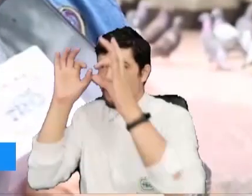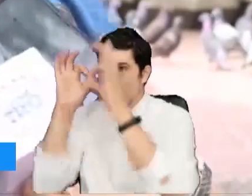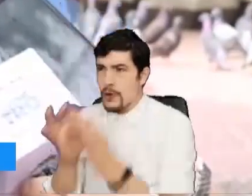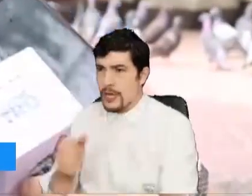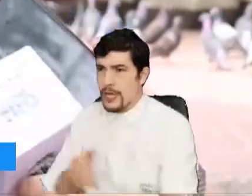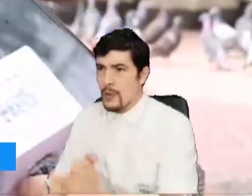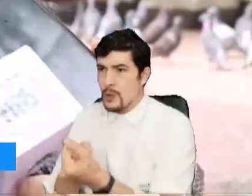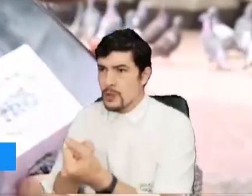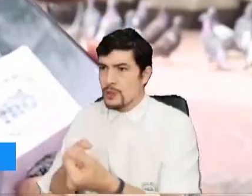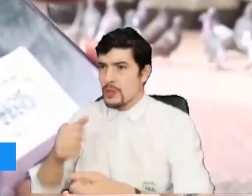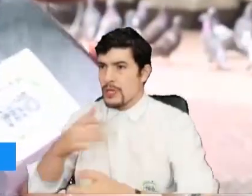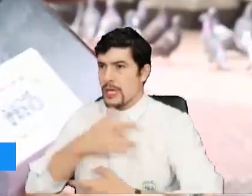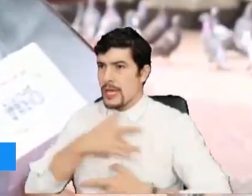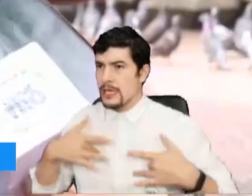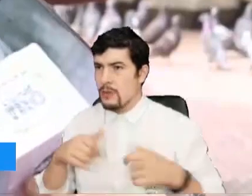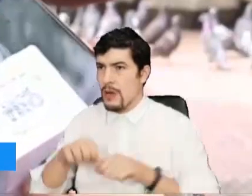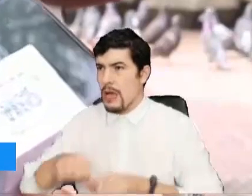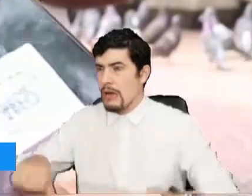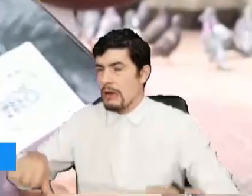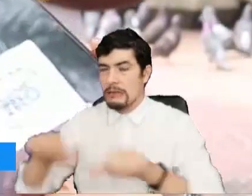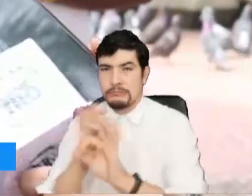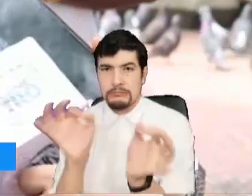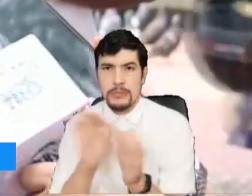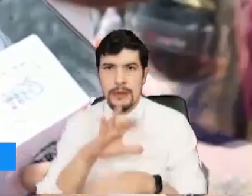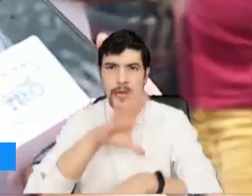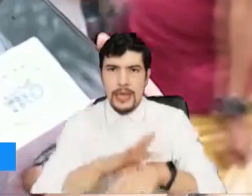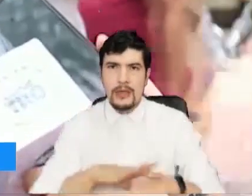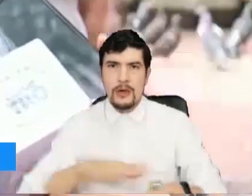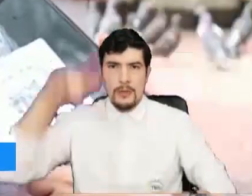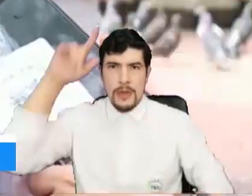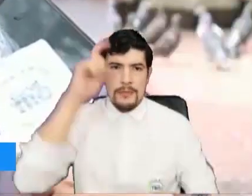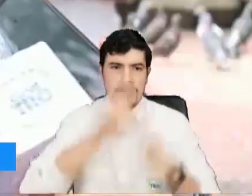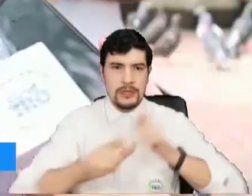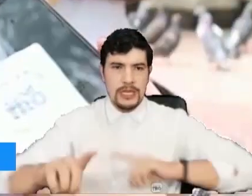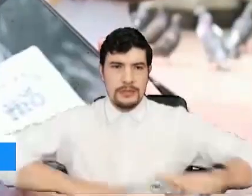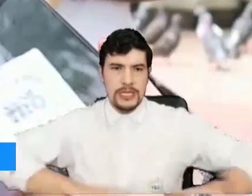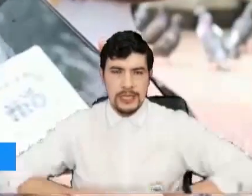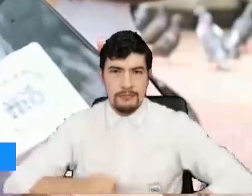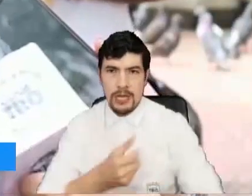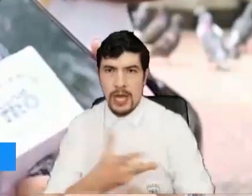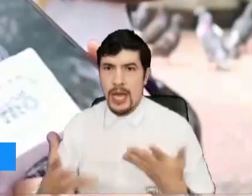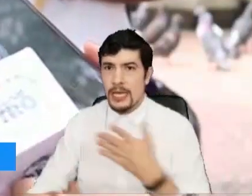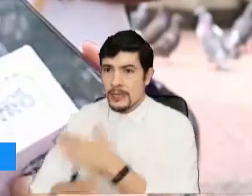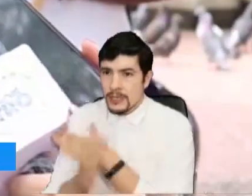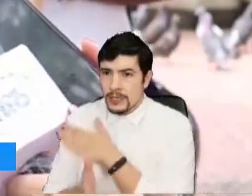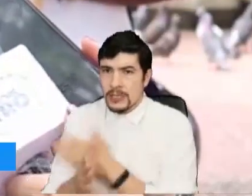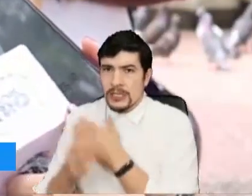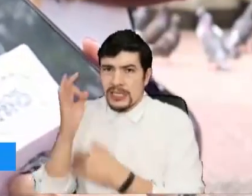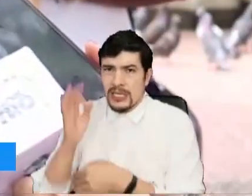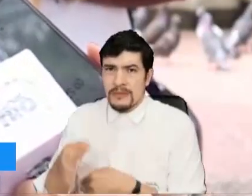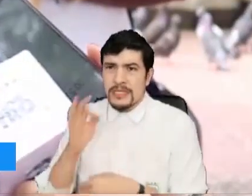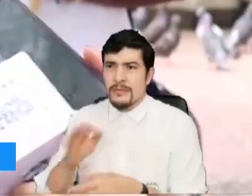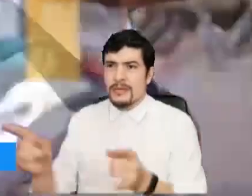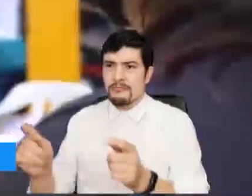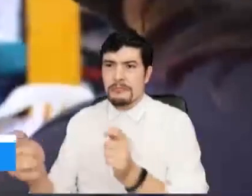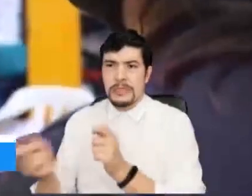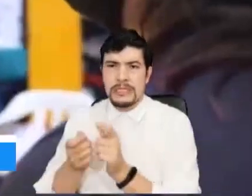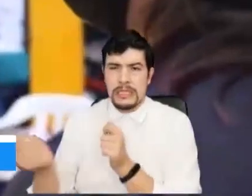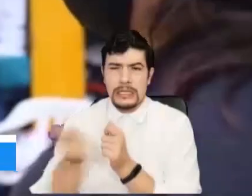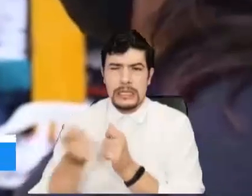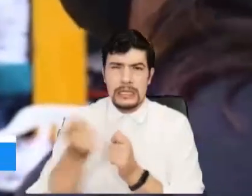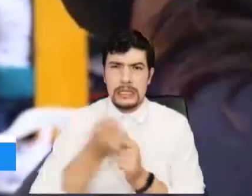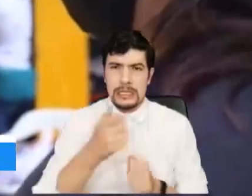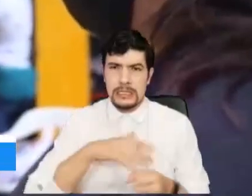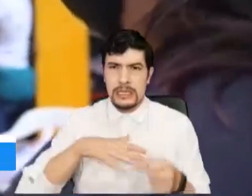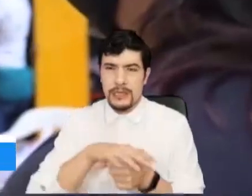médicos, enfermeras, paramédicos y personal administrativo, están continuamente enfrentando esta situación. Ese es un motivo de